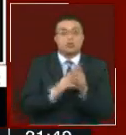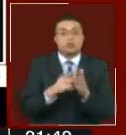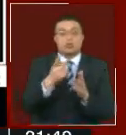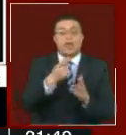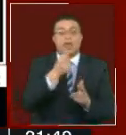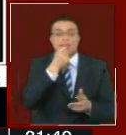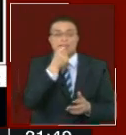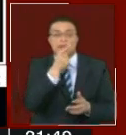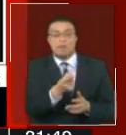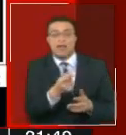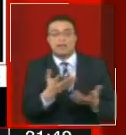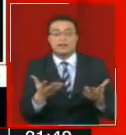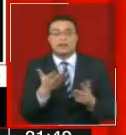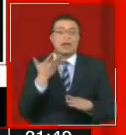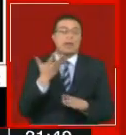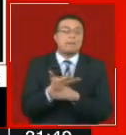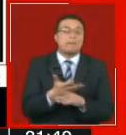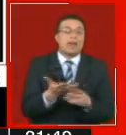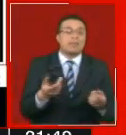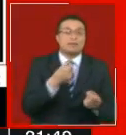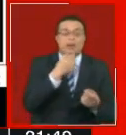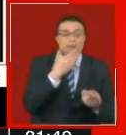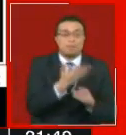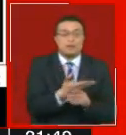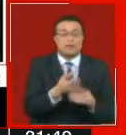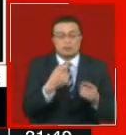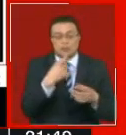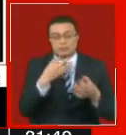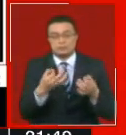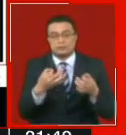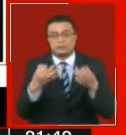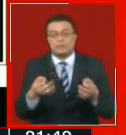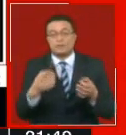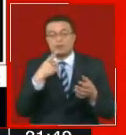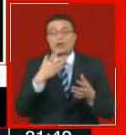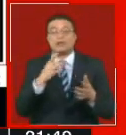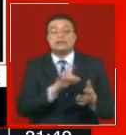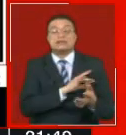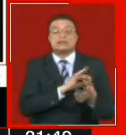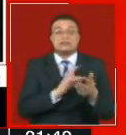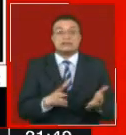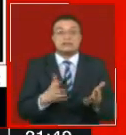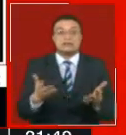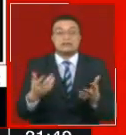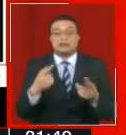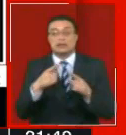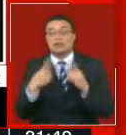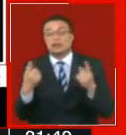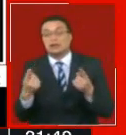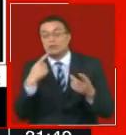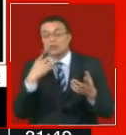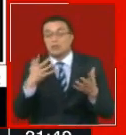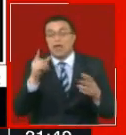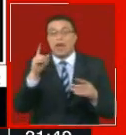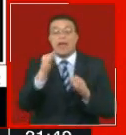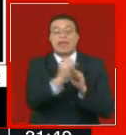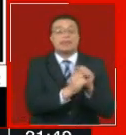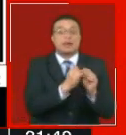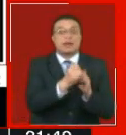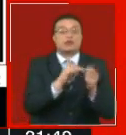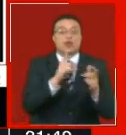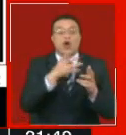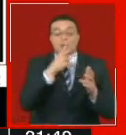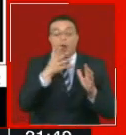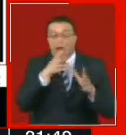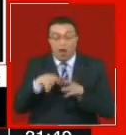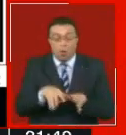demanda en que se pide que se certifique es lo que aspira chile que este es un río internacional y no un Manantial